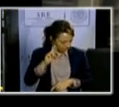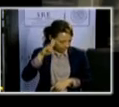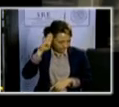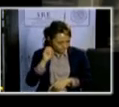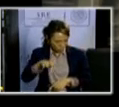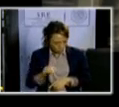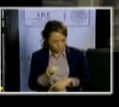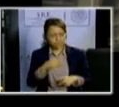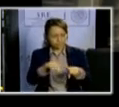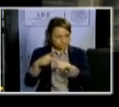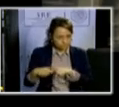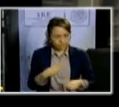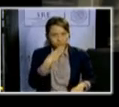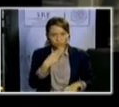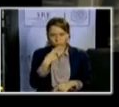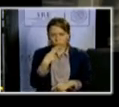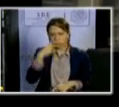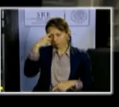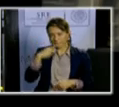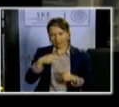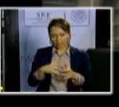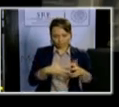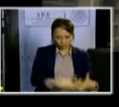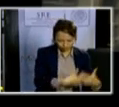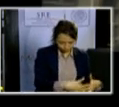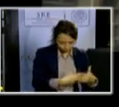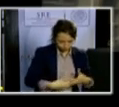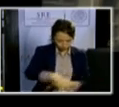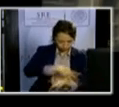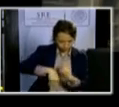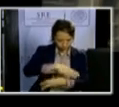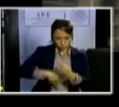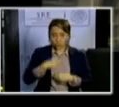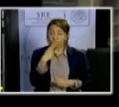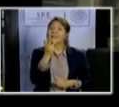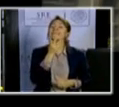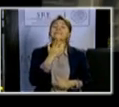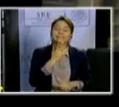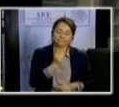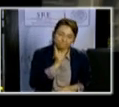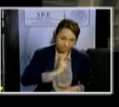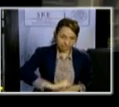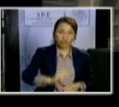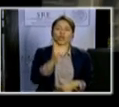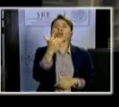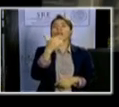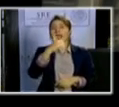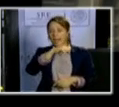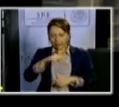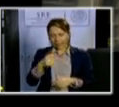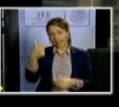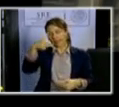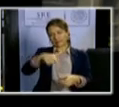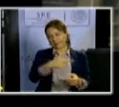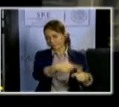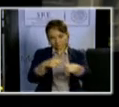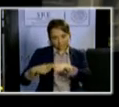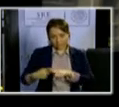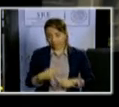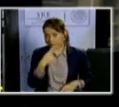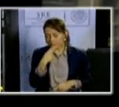combustibles fósiles. Se han introducido medidas fiscales para reconocer los daños